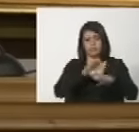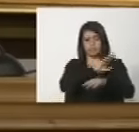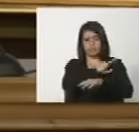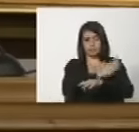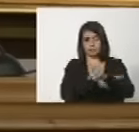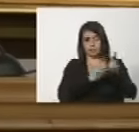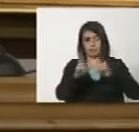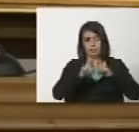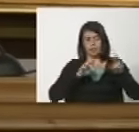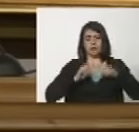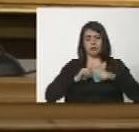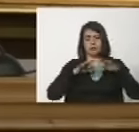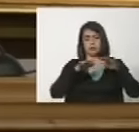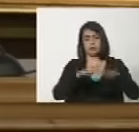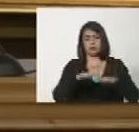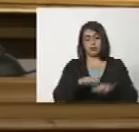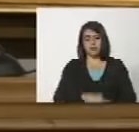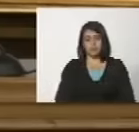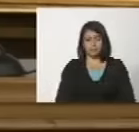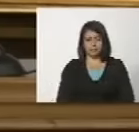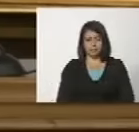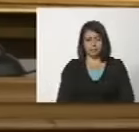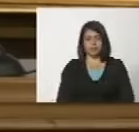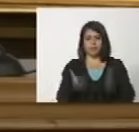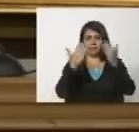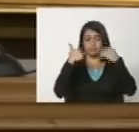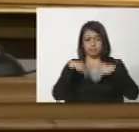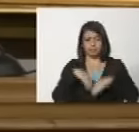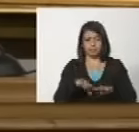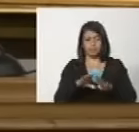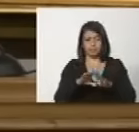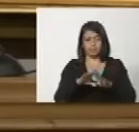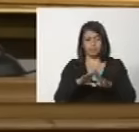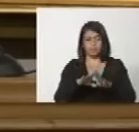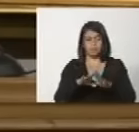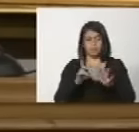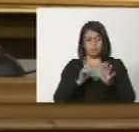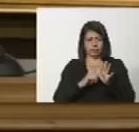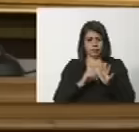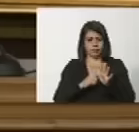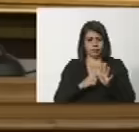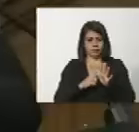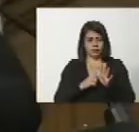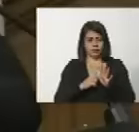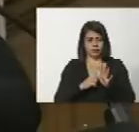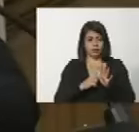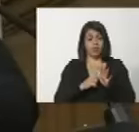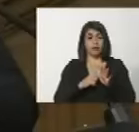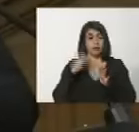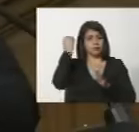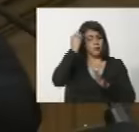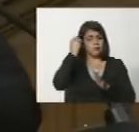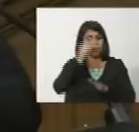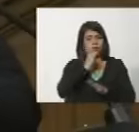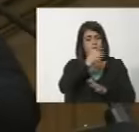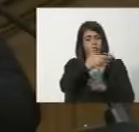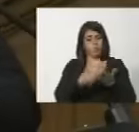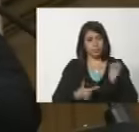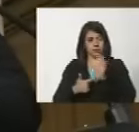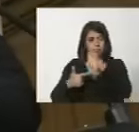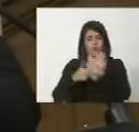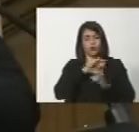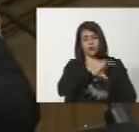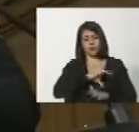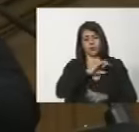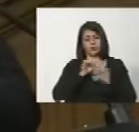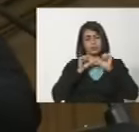Poder Popular para Relaciones Exteriores. Siguiente punto del orden del día, ciudadana secretaria. Considerar el informe presentado por